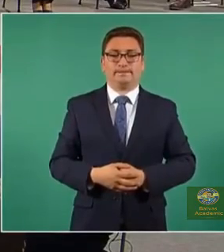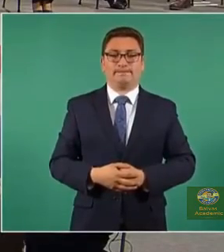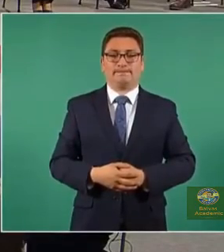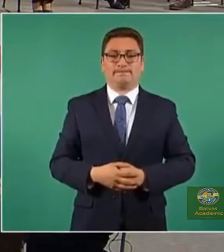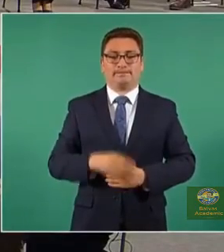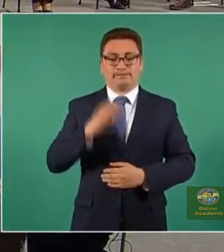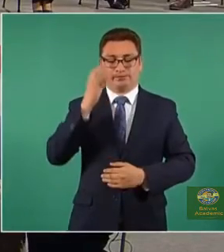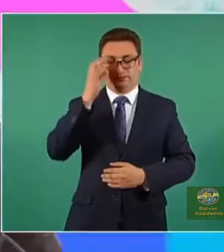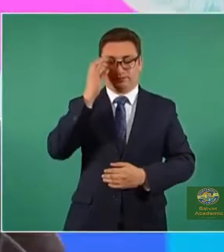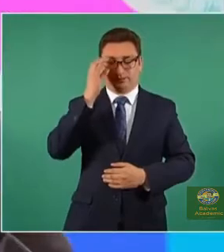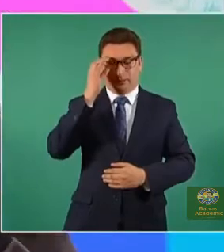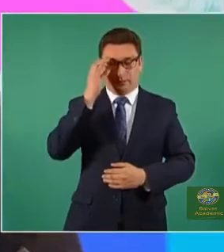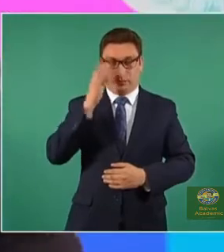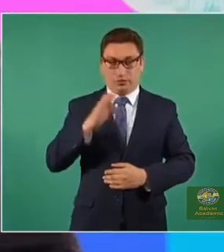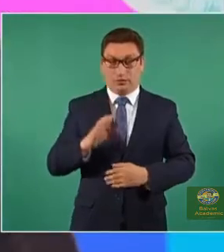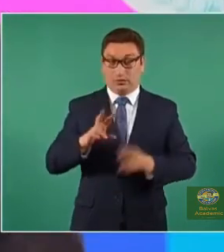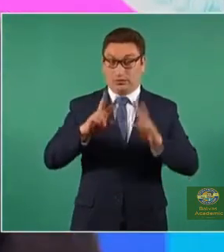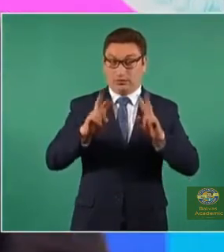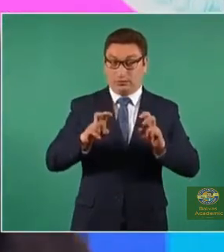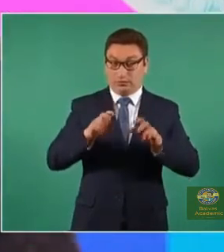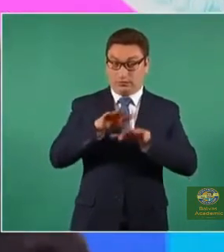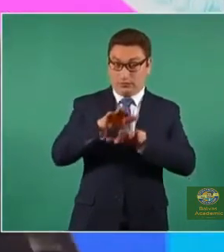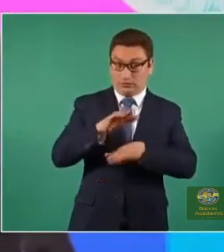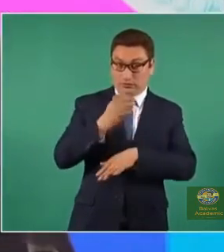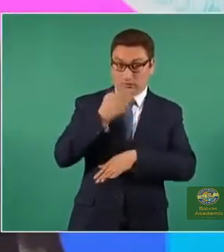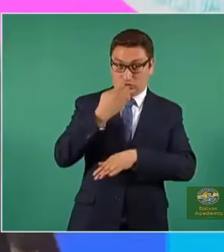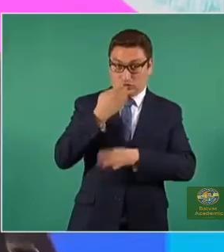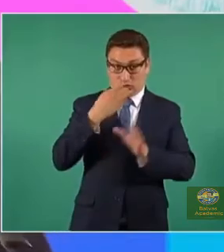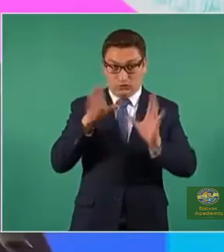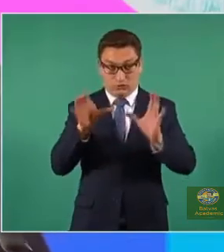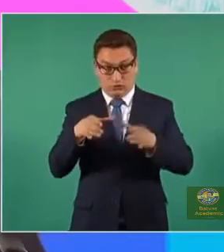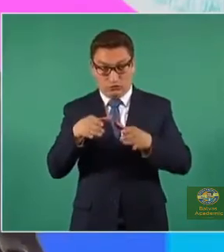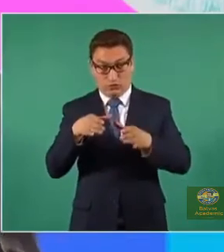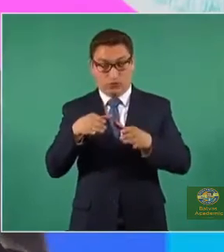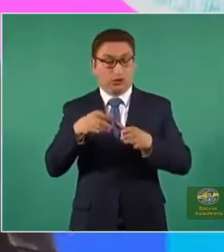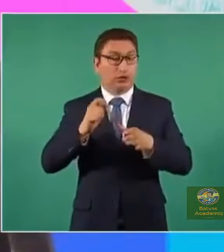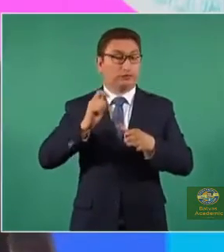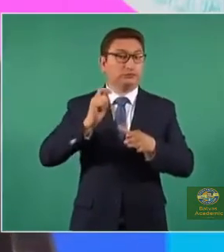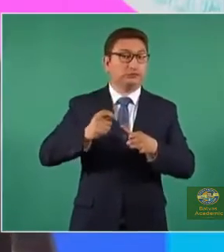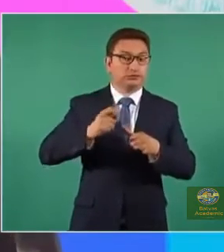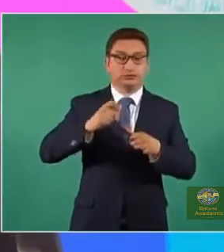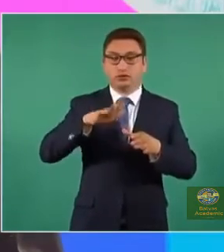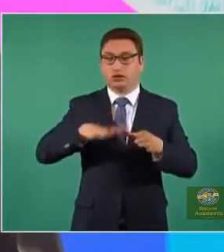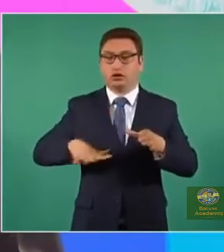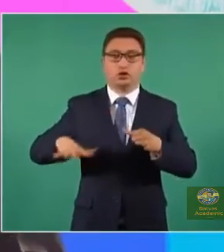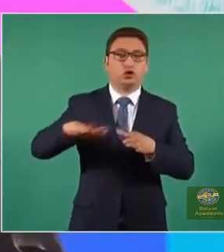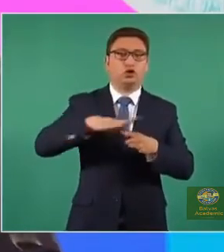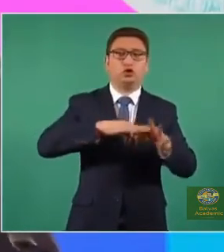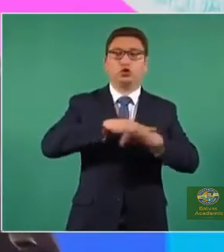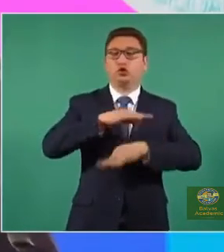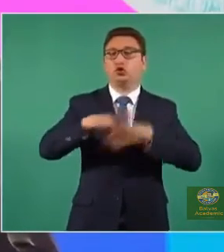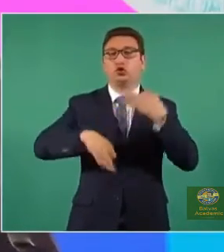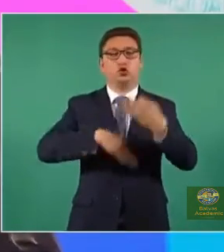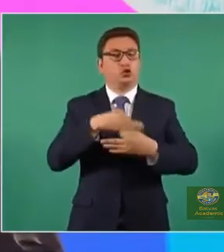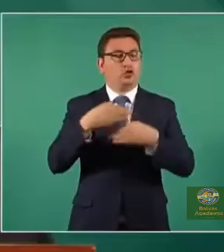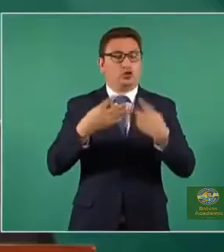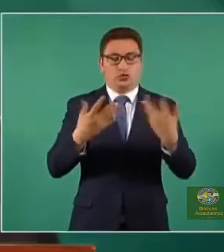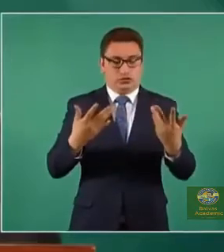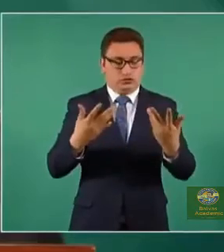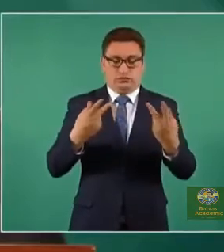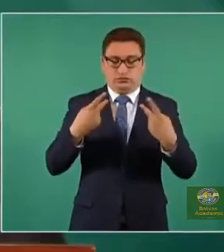de comunidad escolar y no podemos hablar de la escuela si no hablamos de todos los que están involucrados en la comunidad